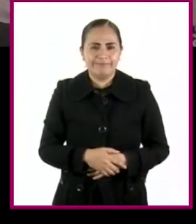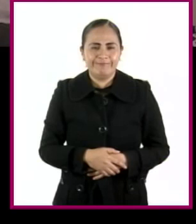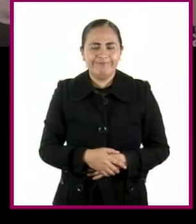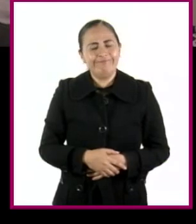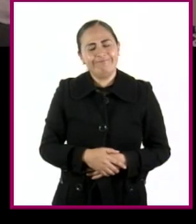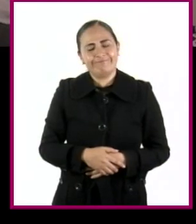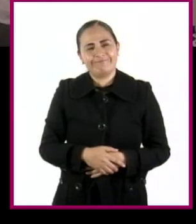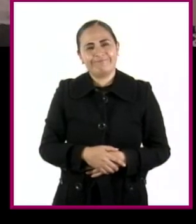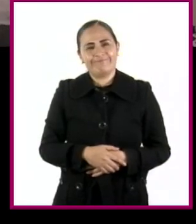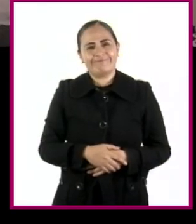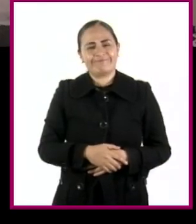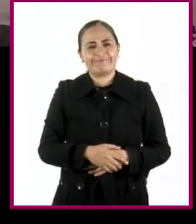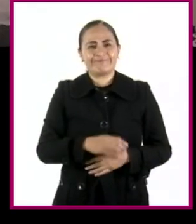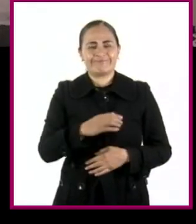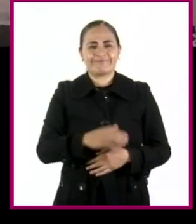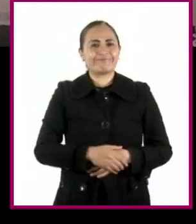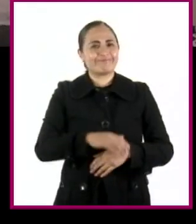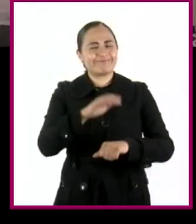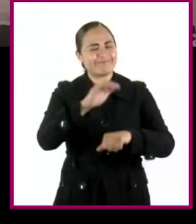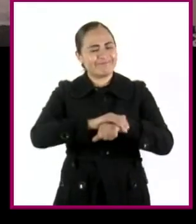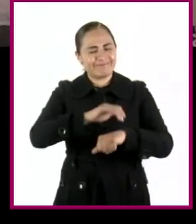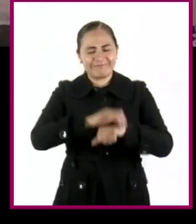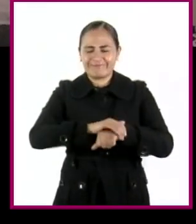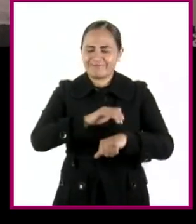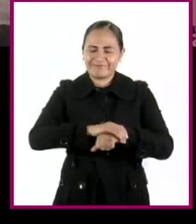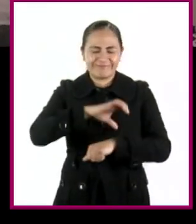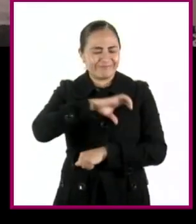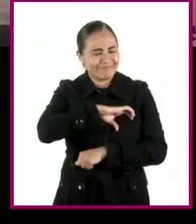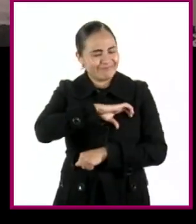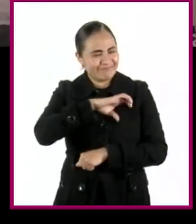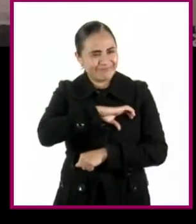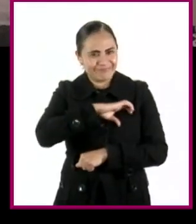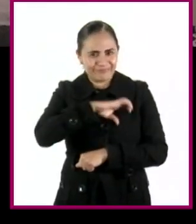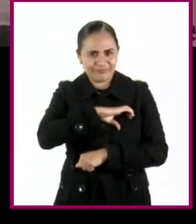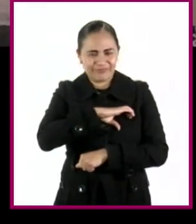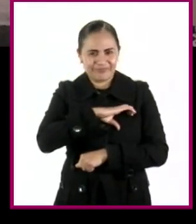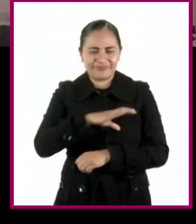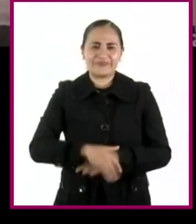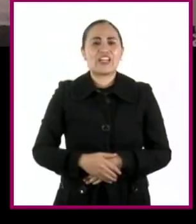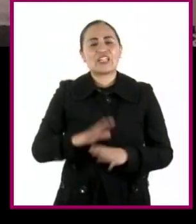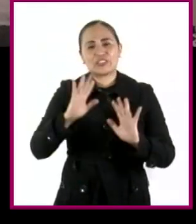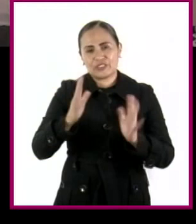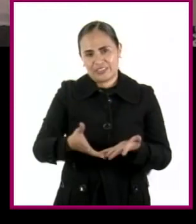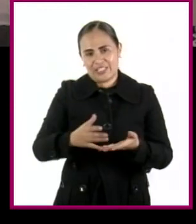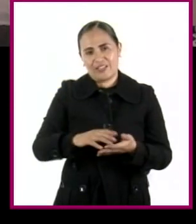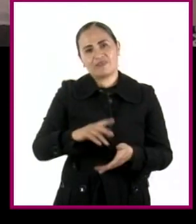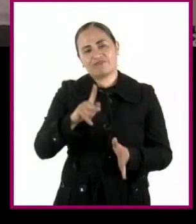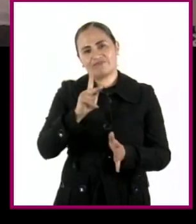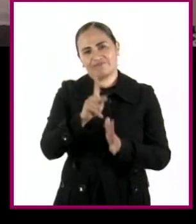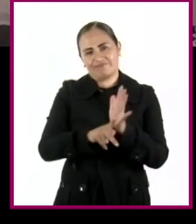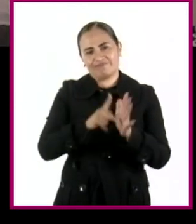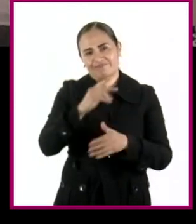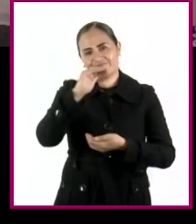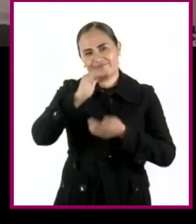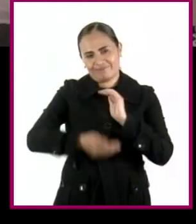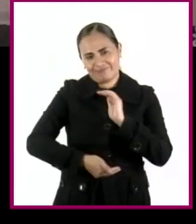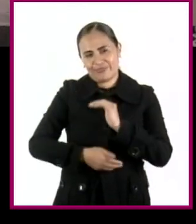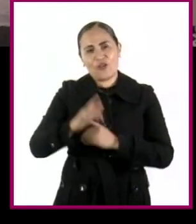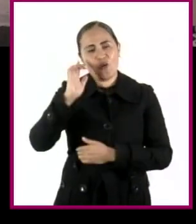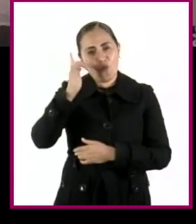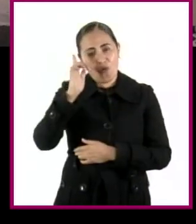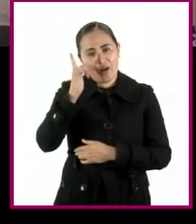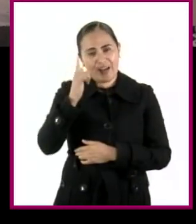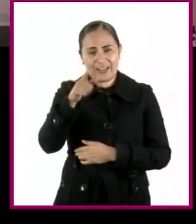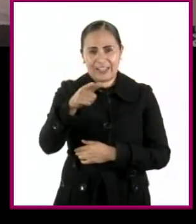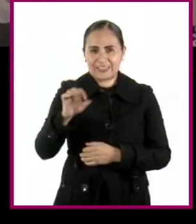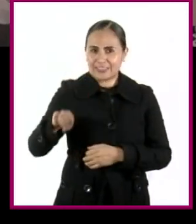Bueno, mis queridísimos compitas, que quiero con todo mi cora, hemos llegado al final de este vlog. Neta, espero que les haya